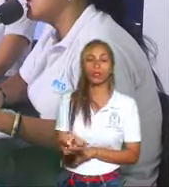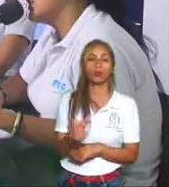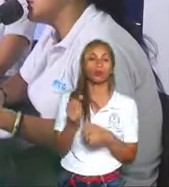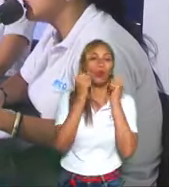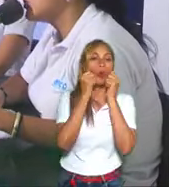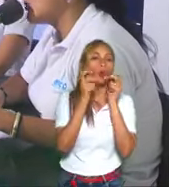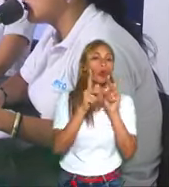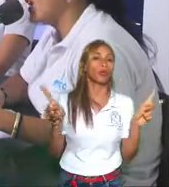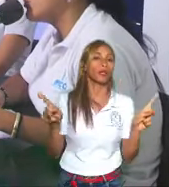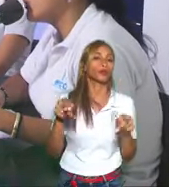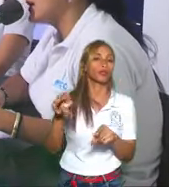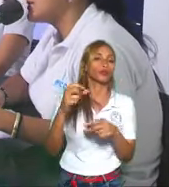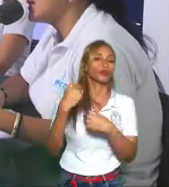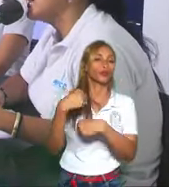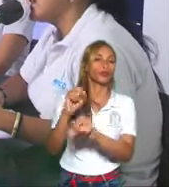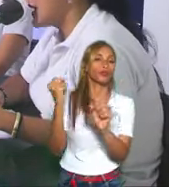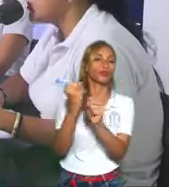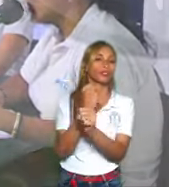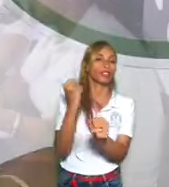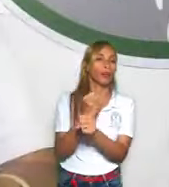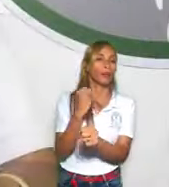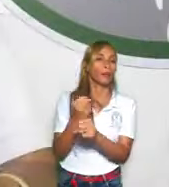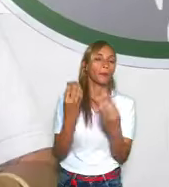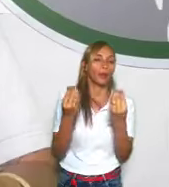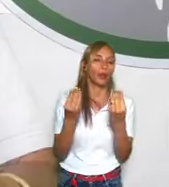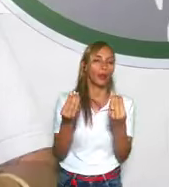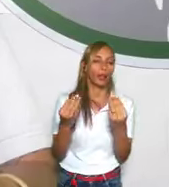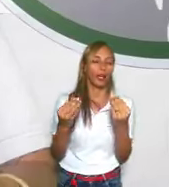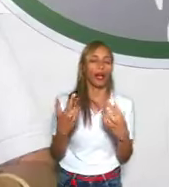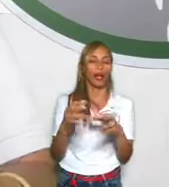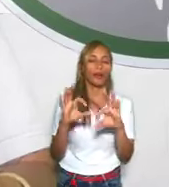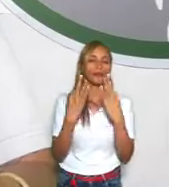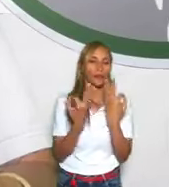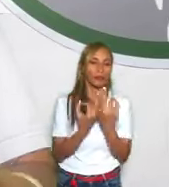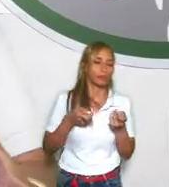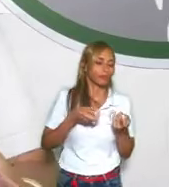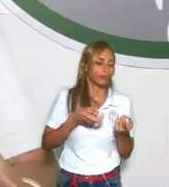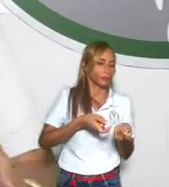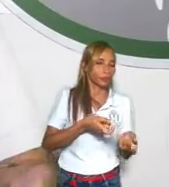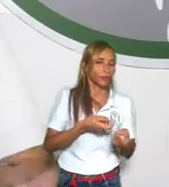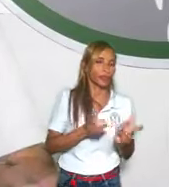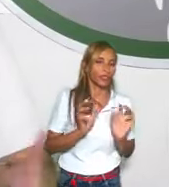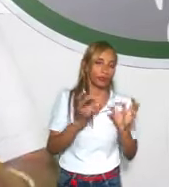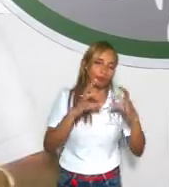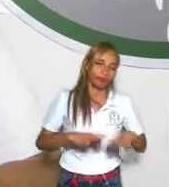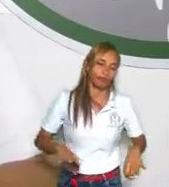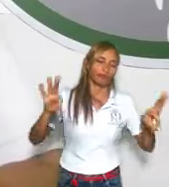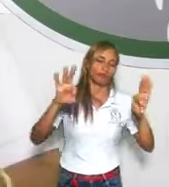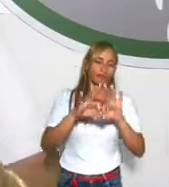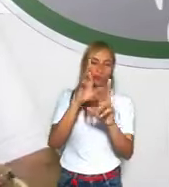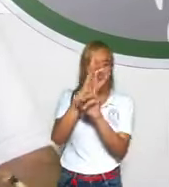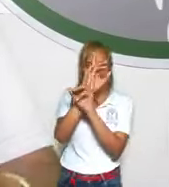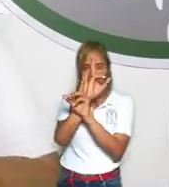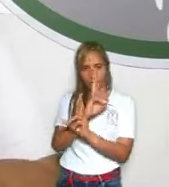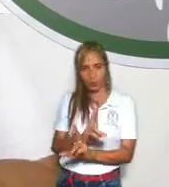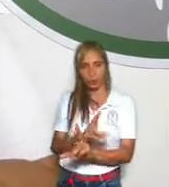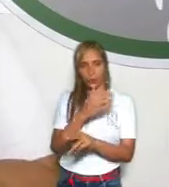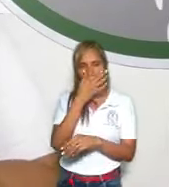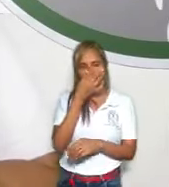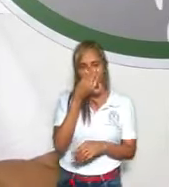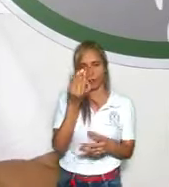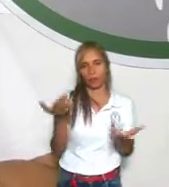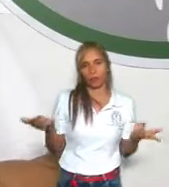tratando de llevar el sustento a su casa, y eso es muy importante que lo hagamos, porque pues lastimosamente pues es